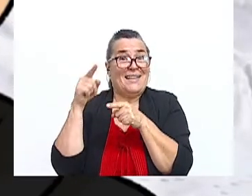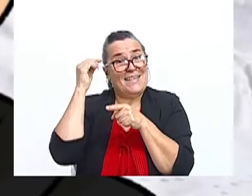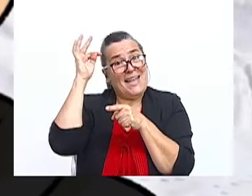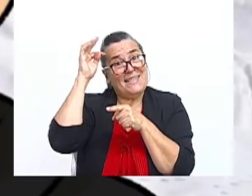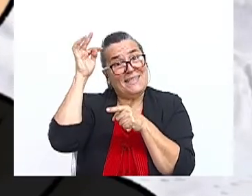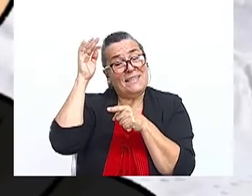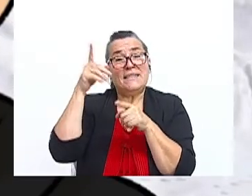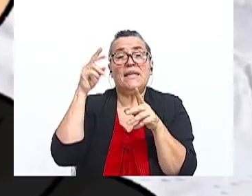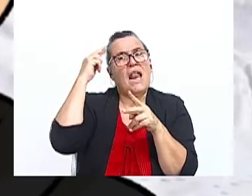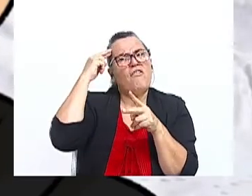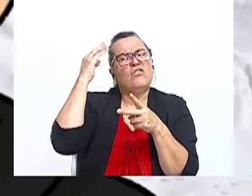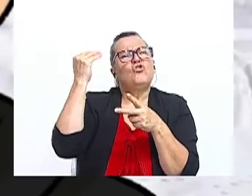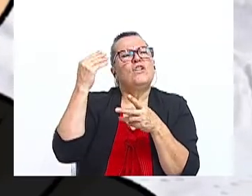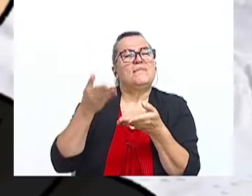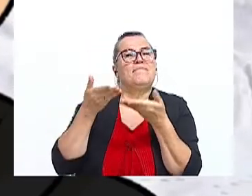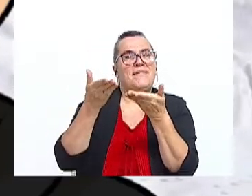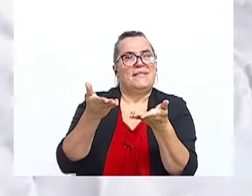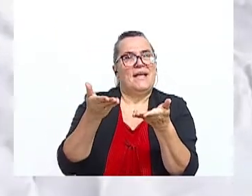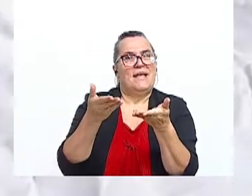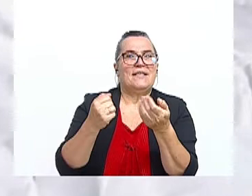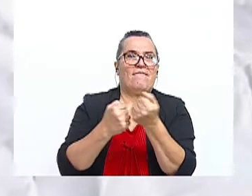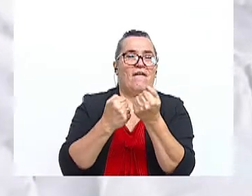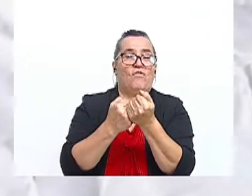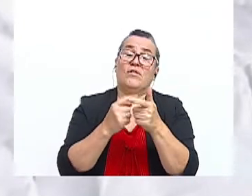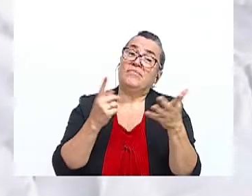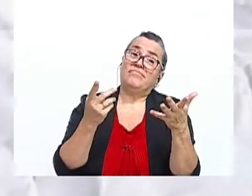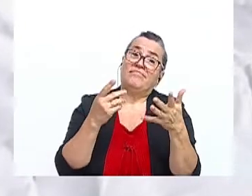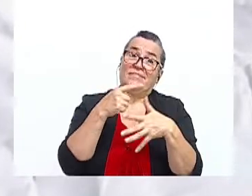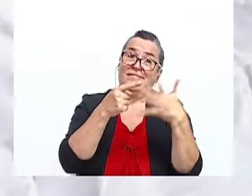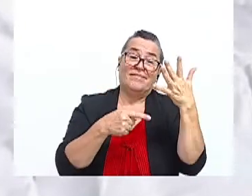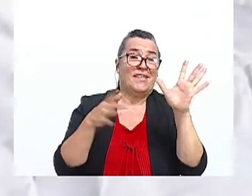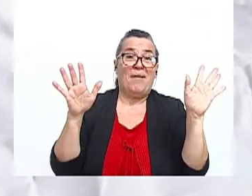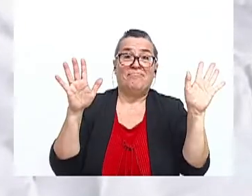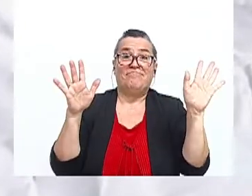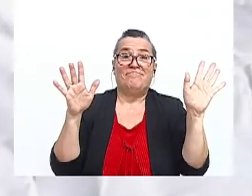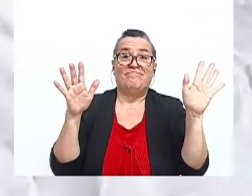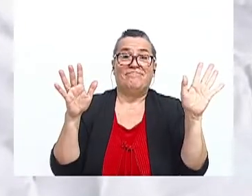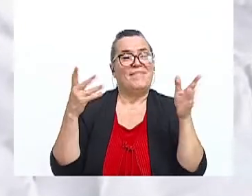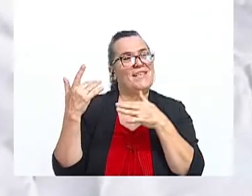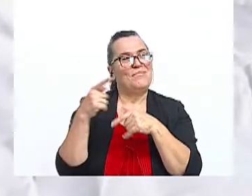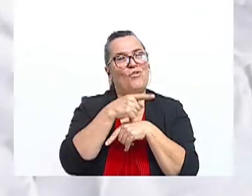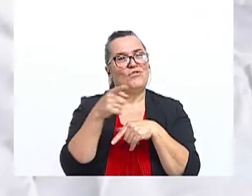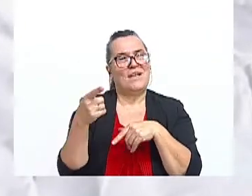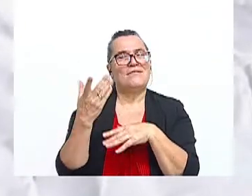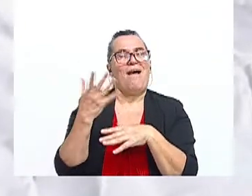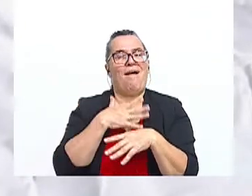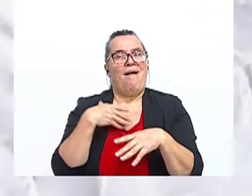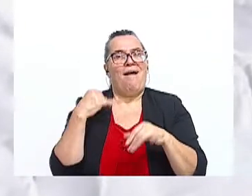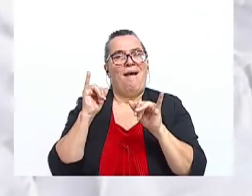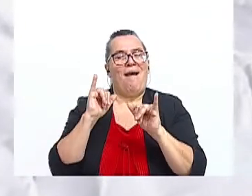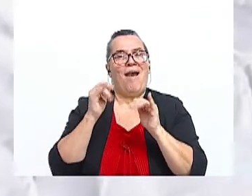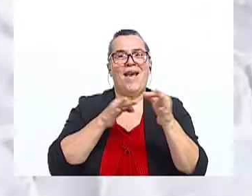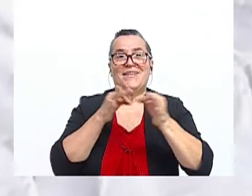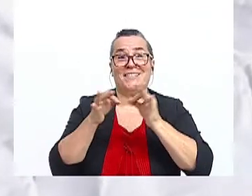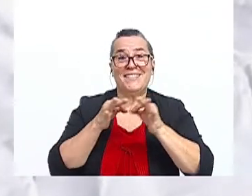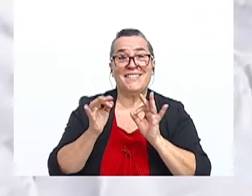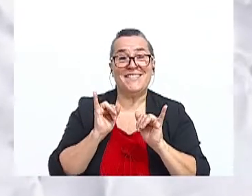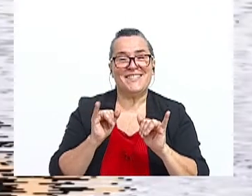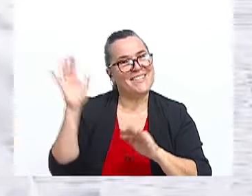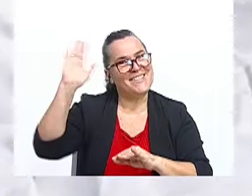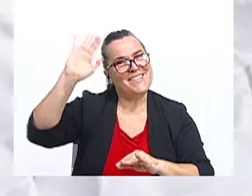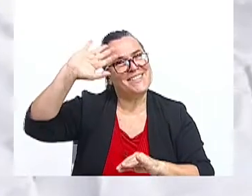de las razones presentadas a favor. Y bueno, ya está. Espero que les haya gustado esta explicación.